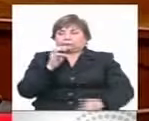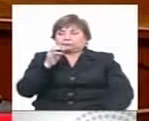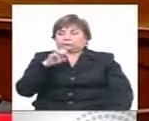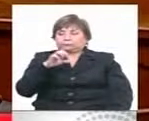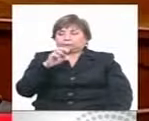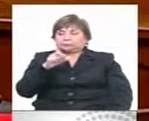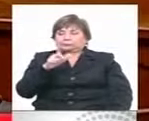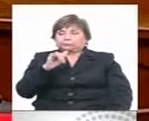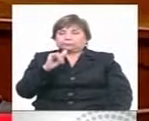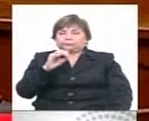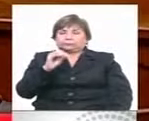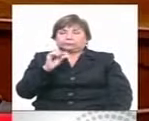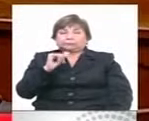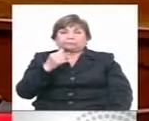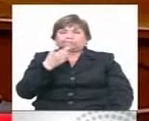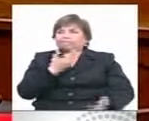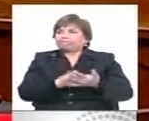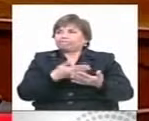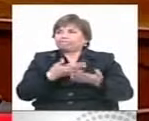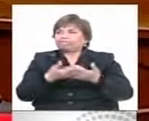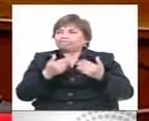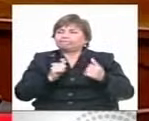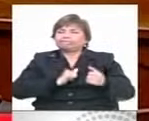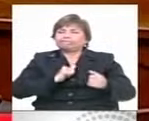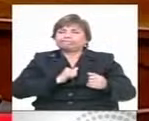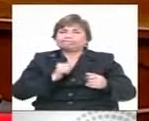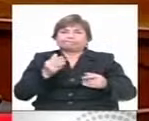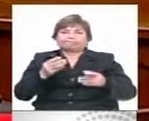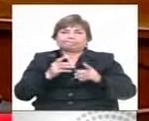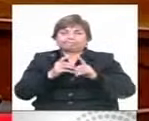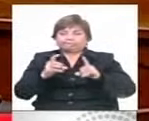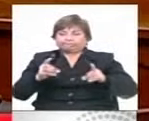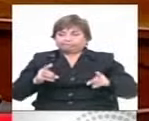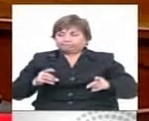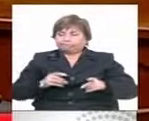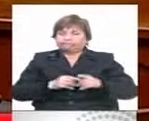epidemiológicos y aquellos propios de la realidad de los territorios,